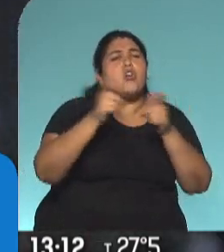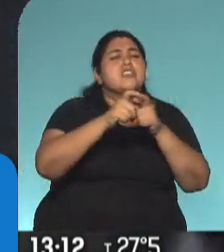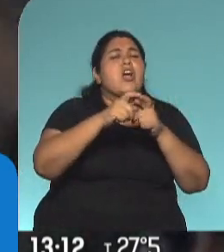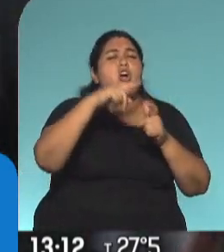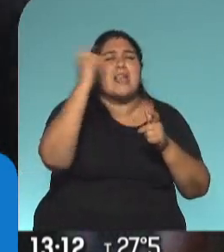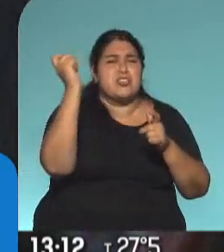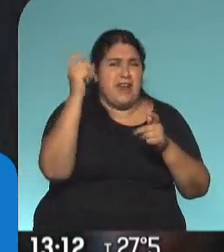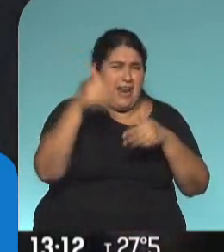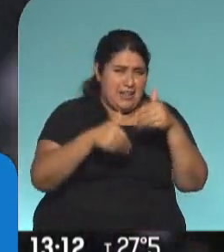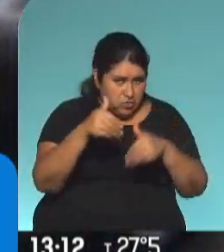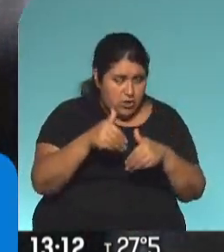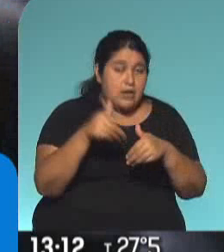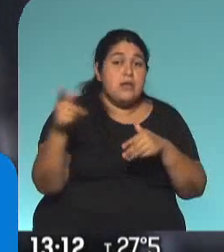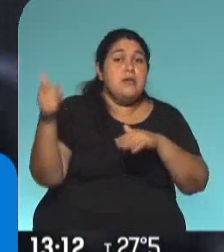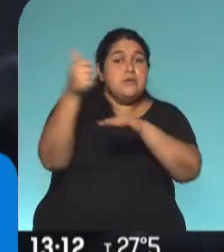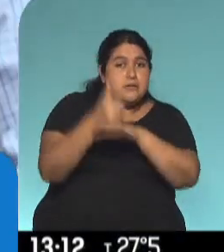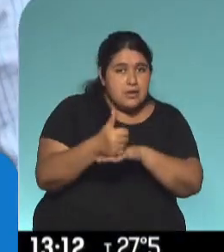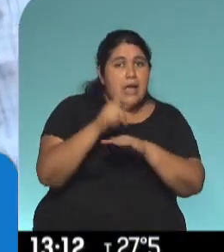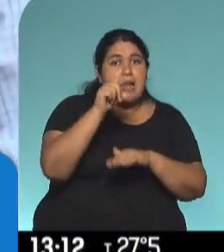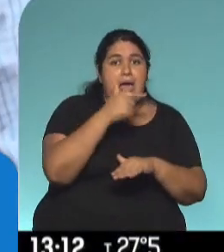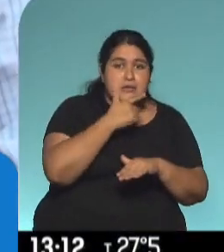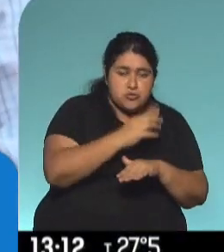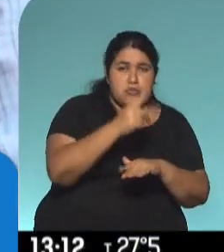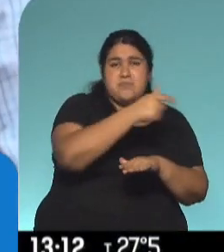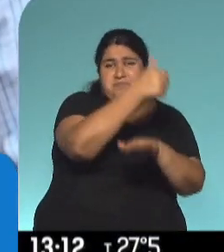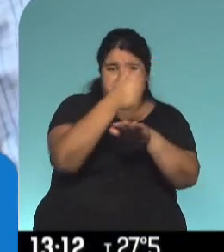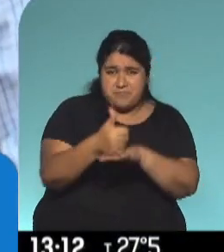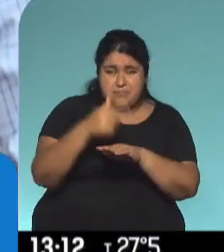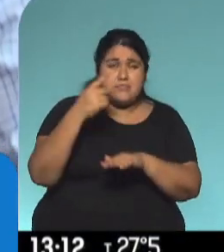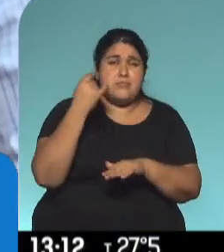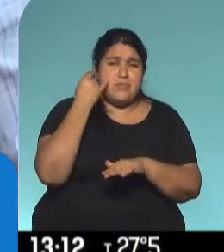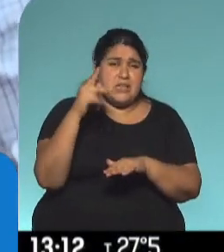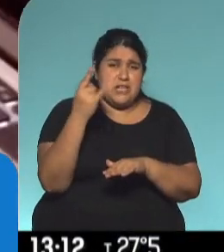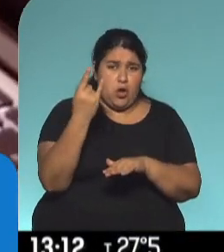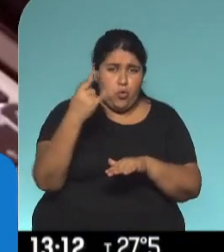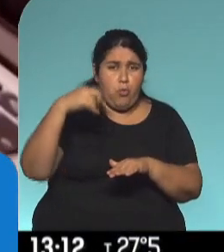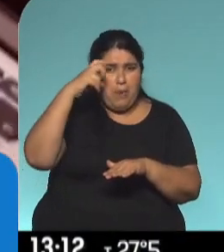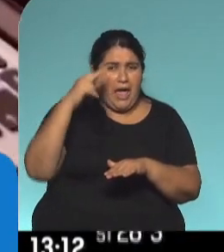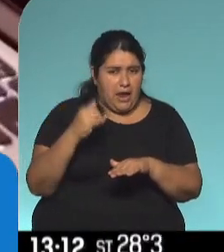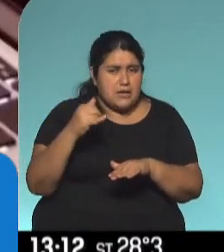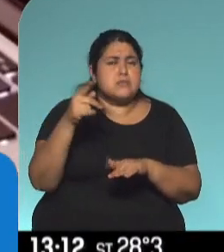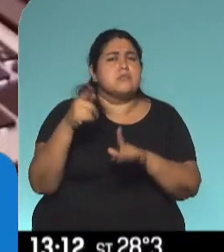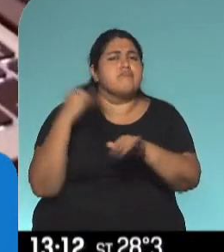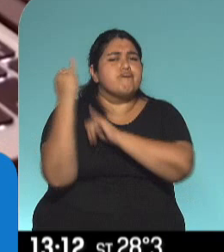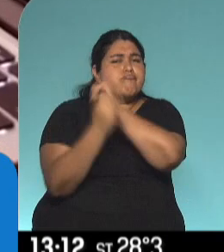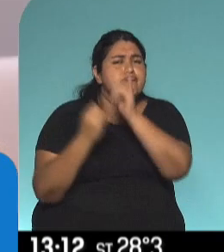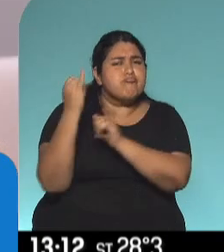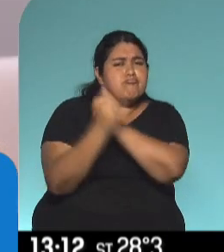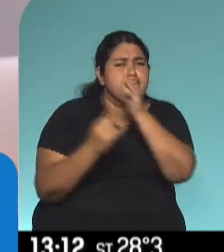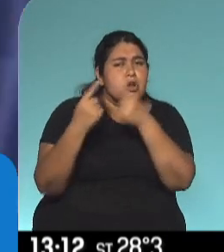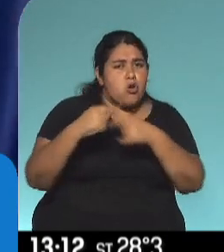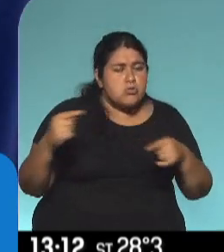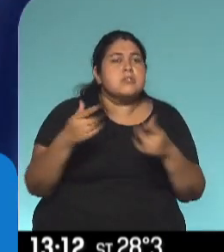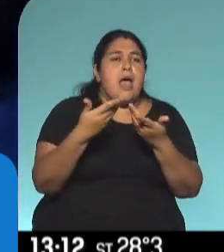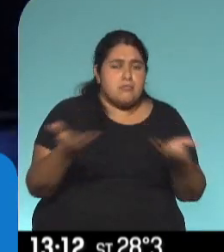Electoral, con la presencia de Guillermo Lasso, con la presencia de Yacu Pérez, uno frente a otro, dando sus argumentos y finalmente